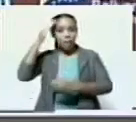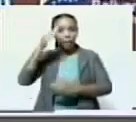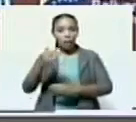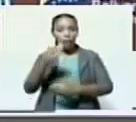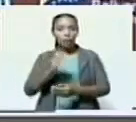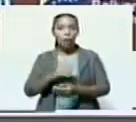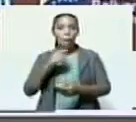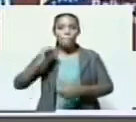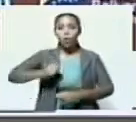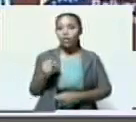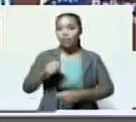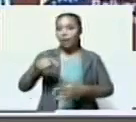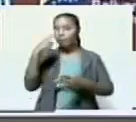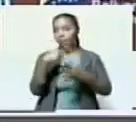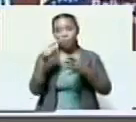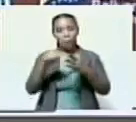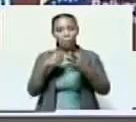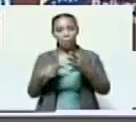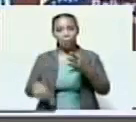militares, policías, etcétera?